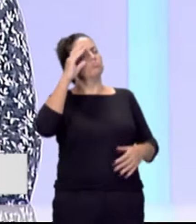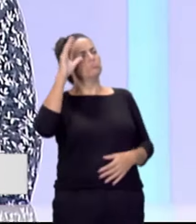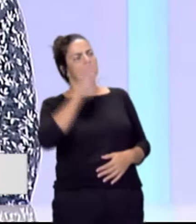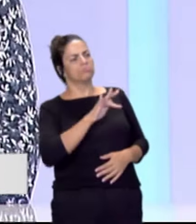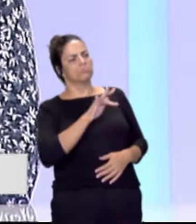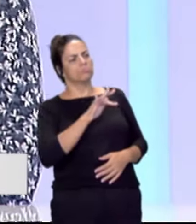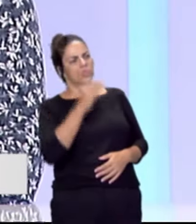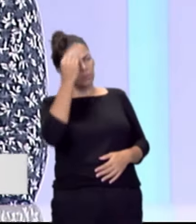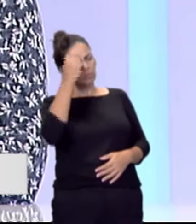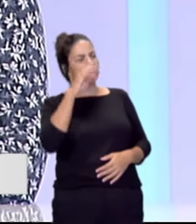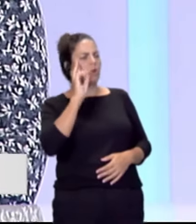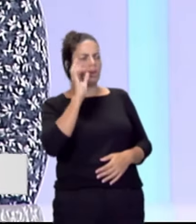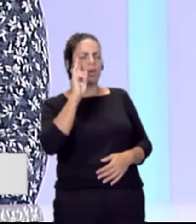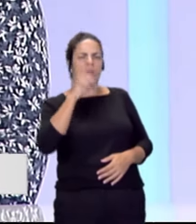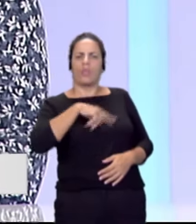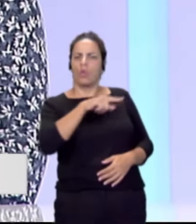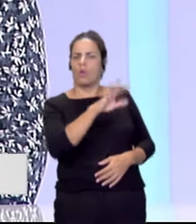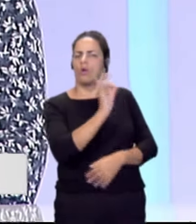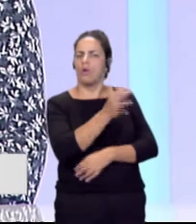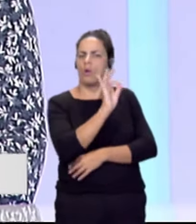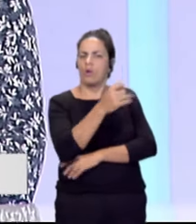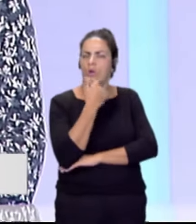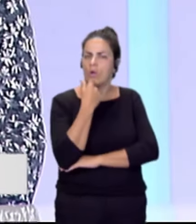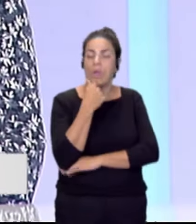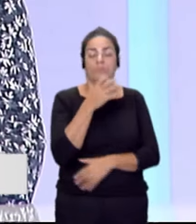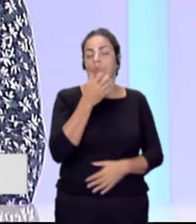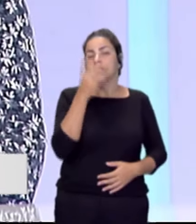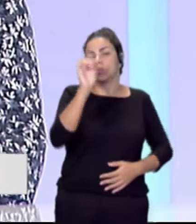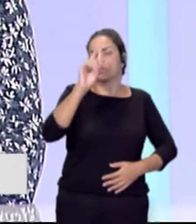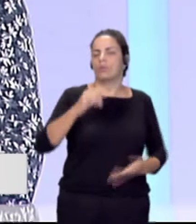no, mañana yo quiero que tú dejes de ser la